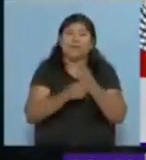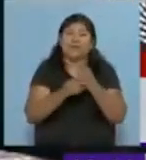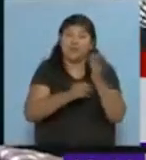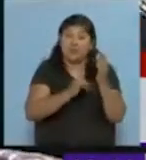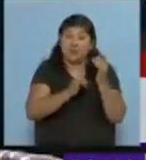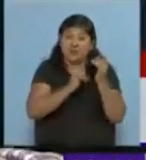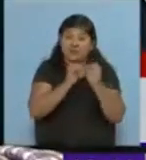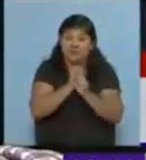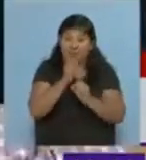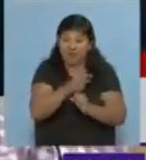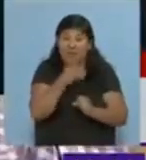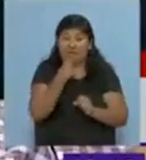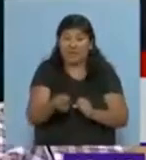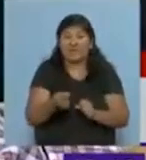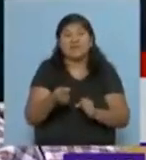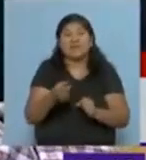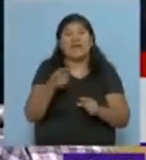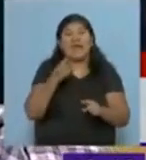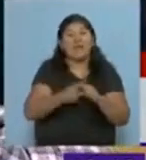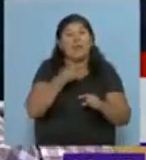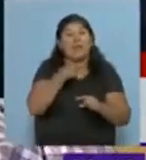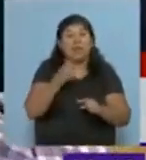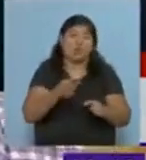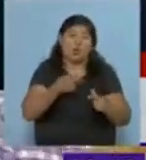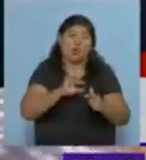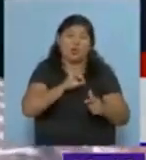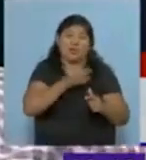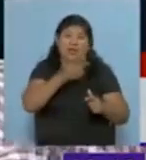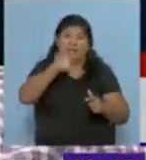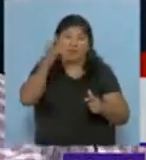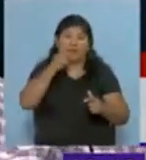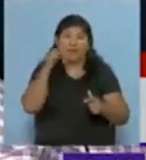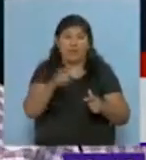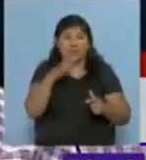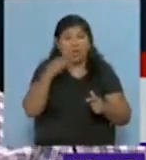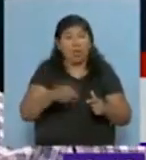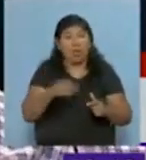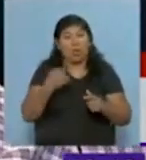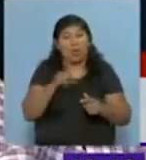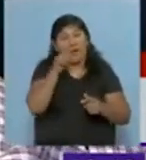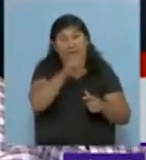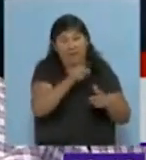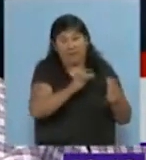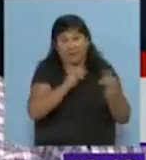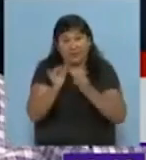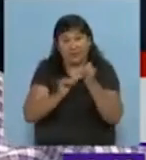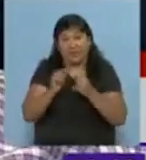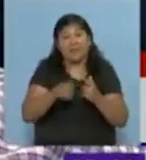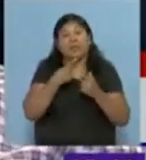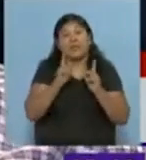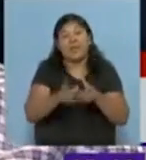por hijo también ha variado, no recuerdo, seguramente el ministro informa cuál es, pero además decirles que con